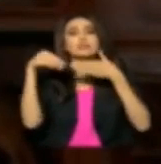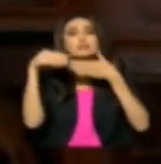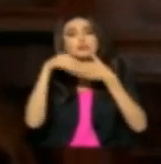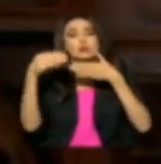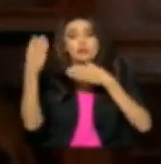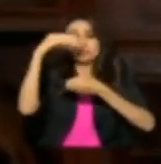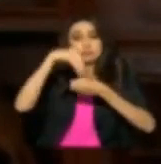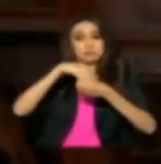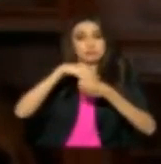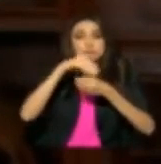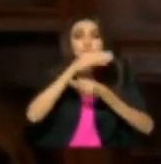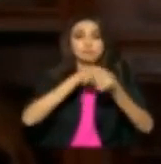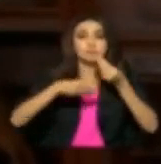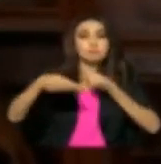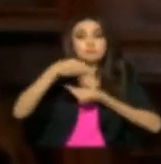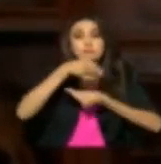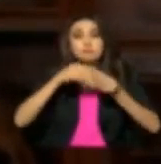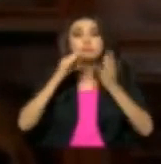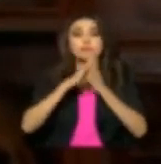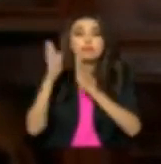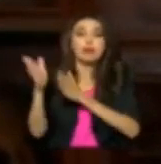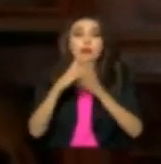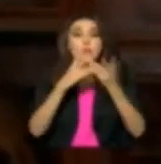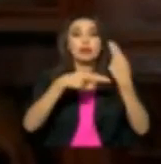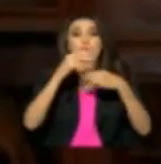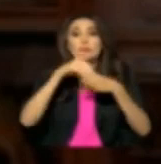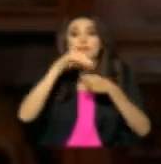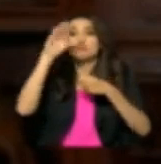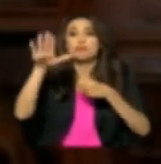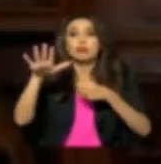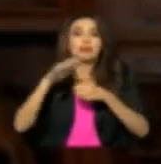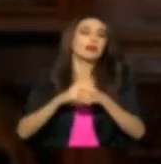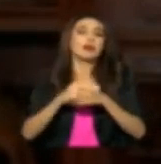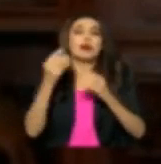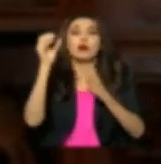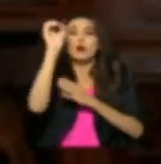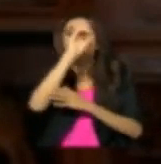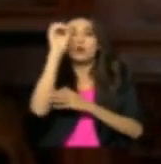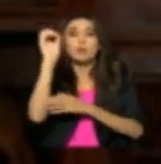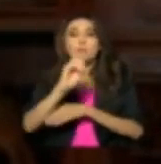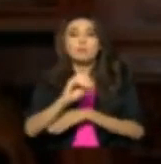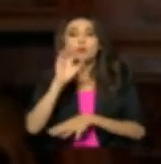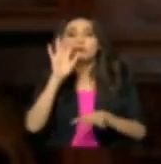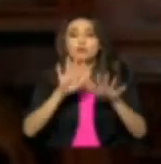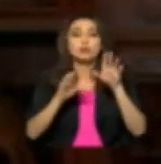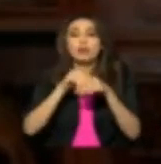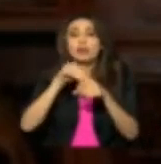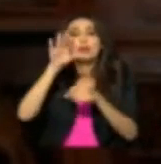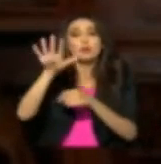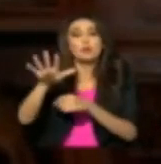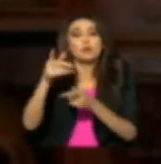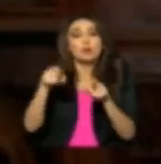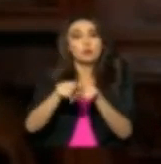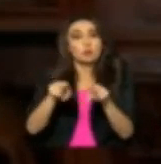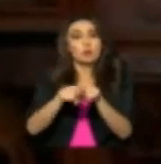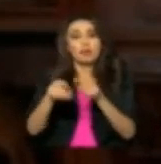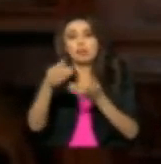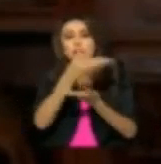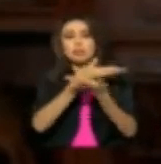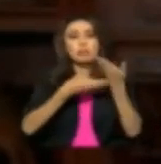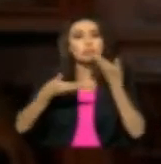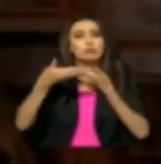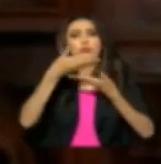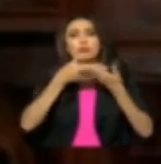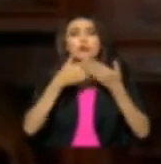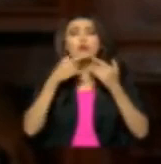simplificado de devolución automática de tributos al comercio exterior, por un porcentaje del valor FOB de exportación. Todo esto,